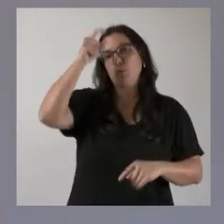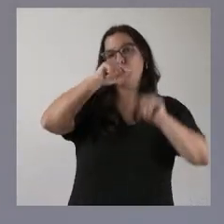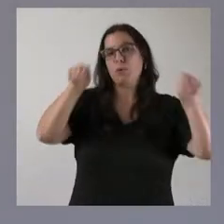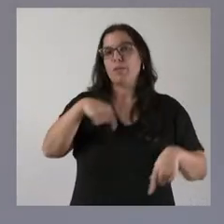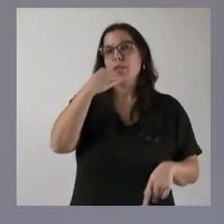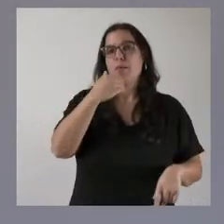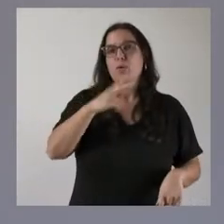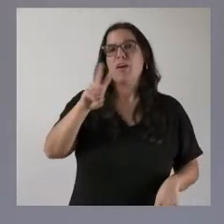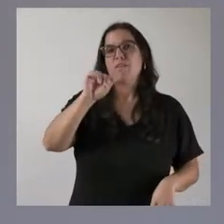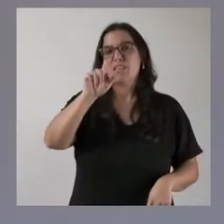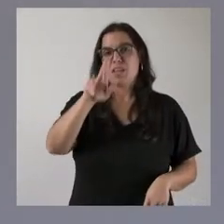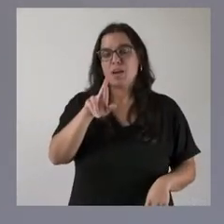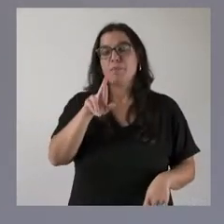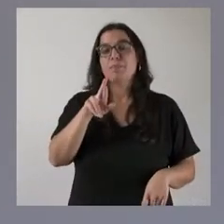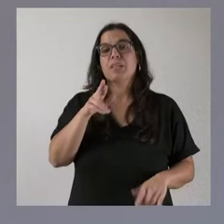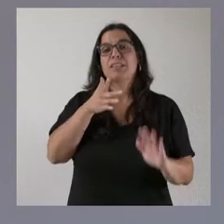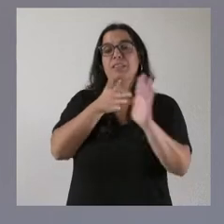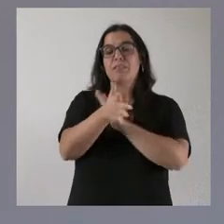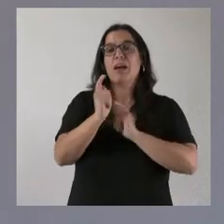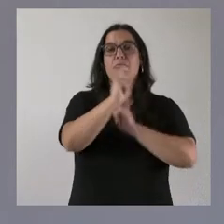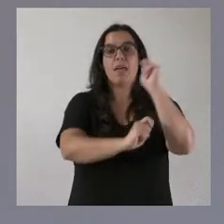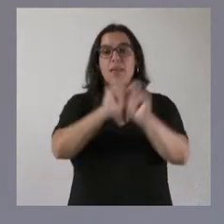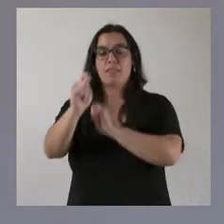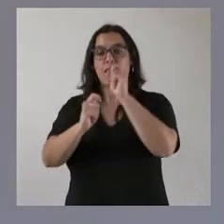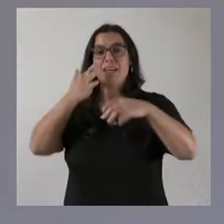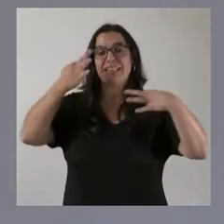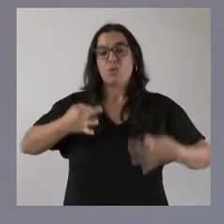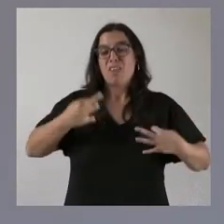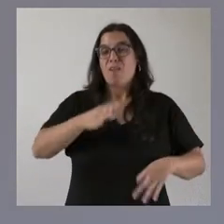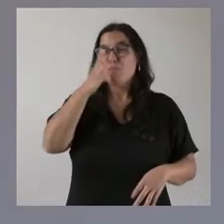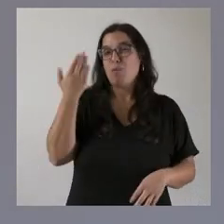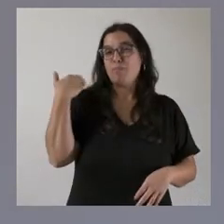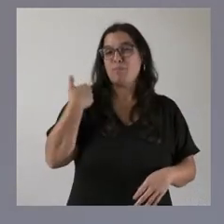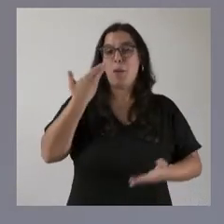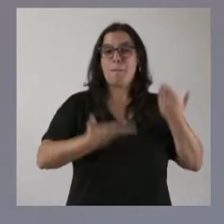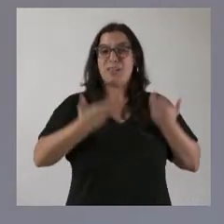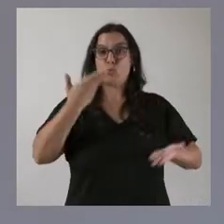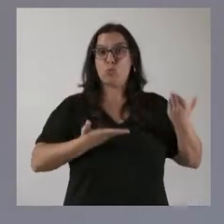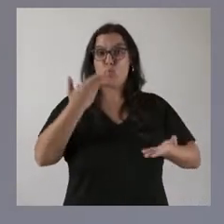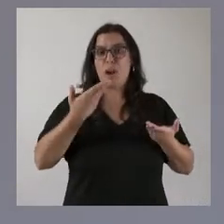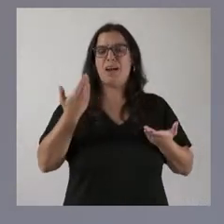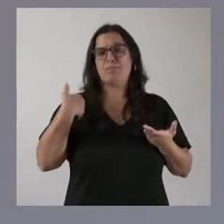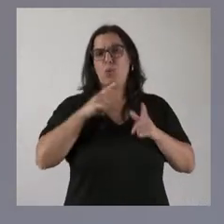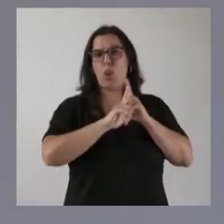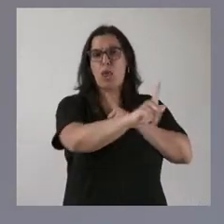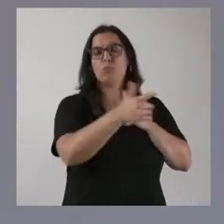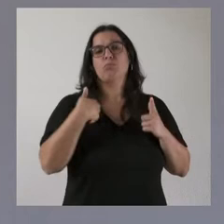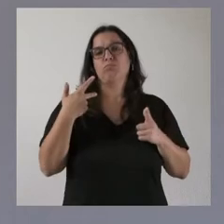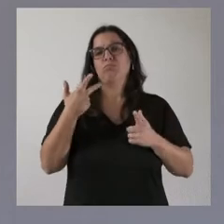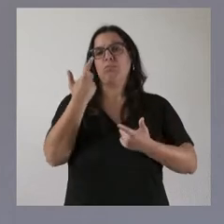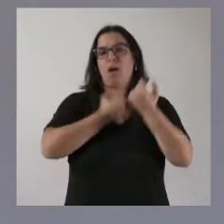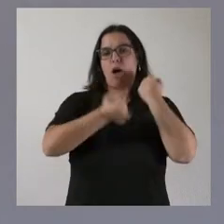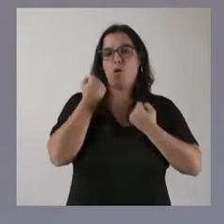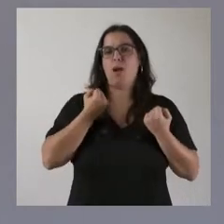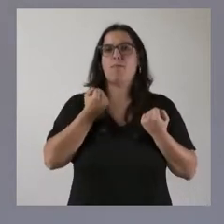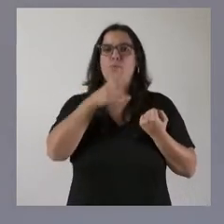también de favorecer instrumentos de seguridad porque las vasculares disponibles tenían cierta lejanía y por tanto eliminamos viajes reducimos